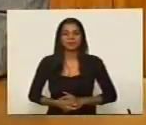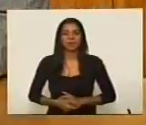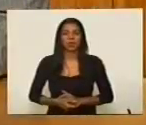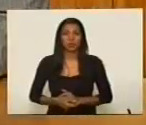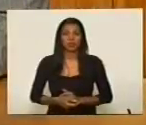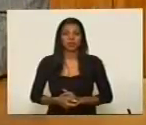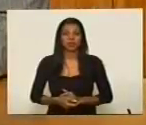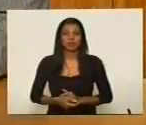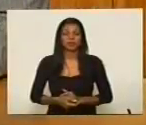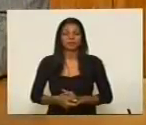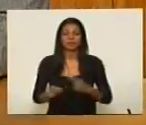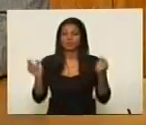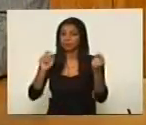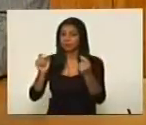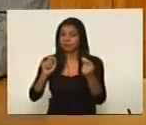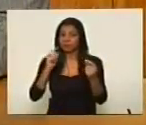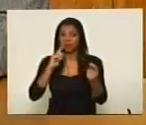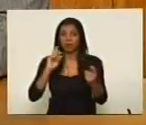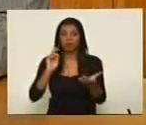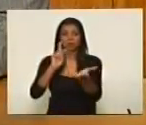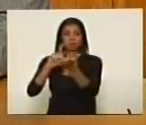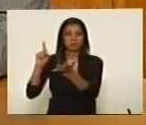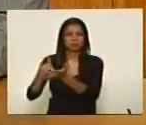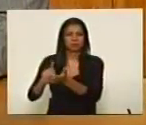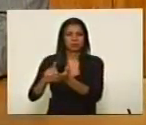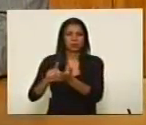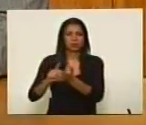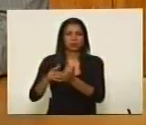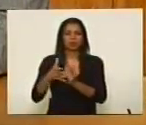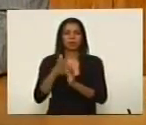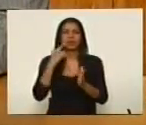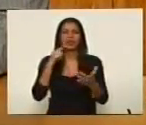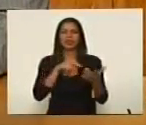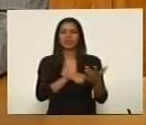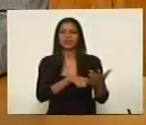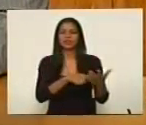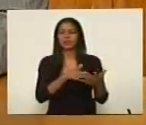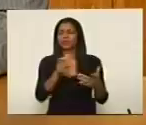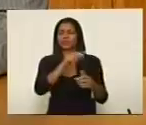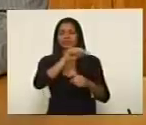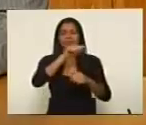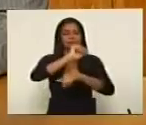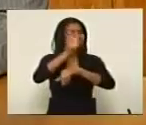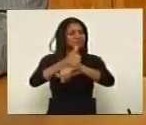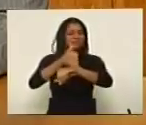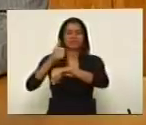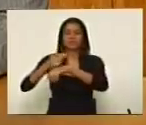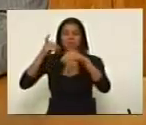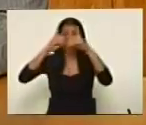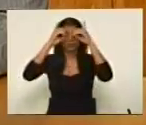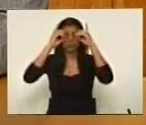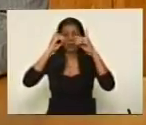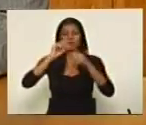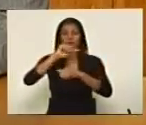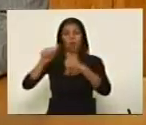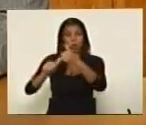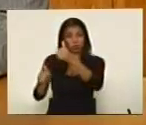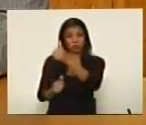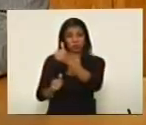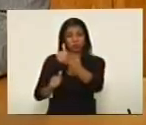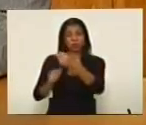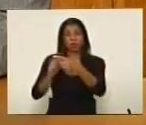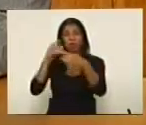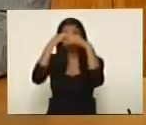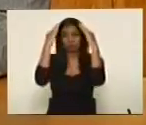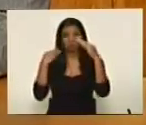Cumplida la incorporación a esta sesión de la Presidenta y la Primera Vicepresidenta de la Asamblea Nacional Constituyente, del Cieloína Rodríguez Gómez